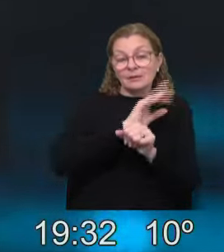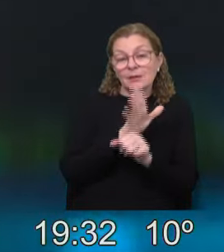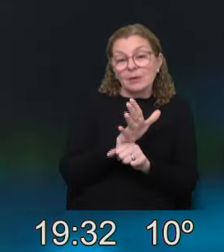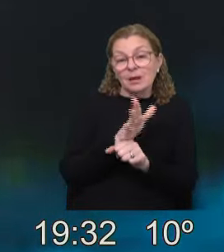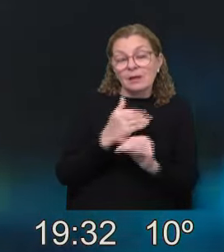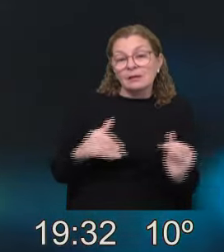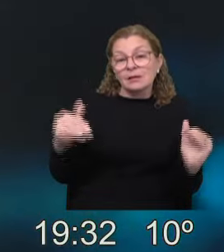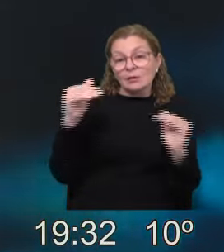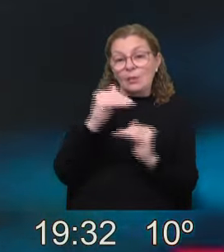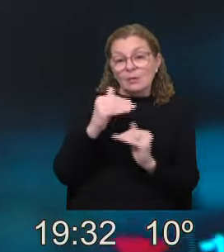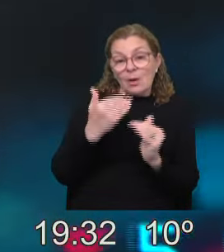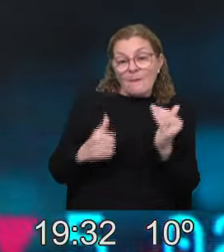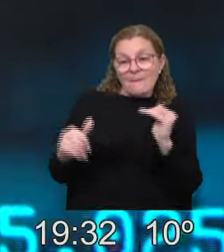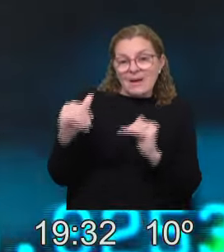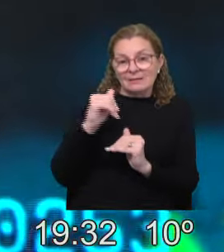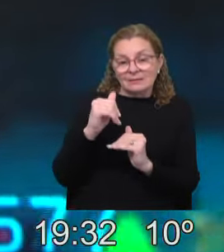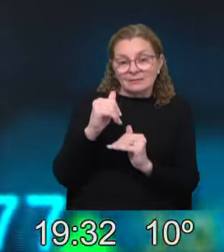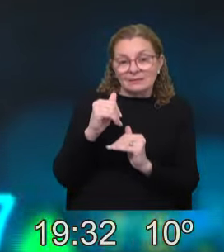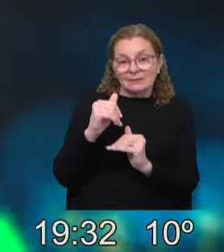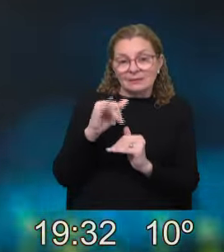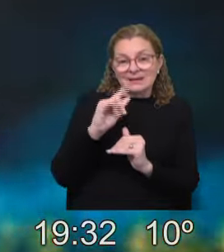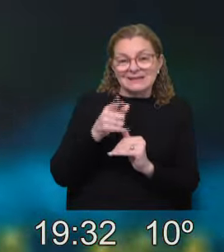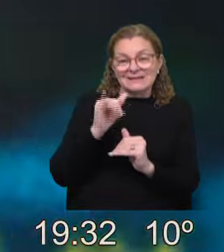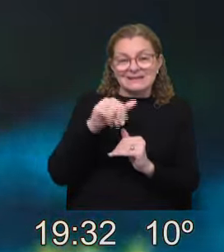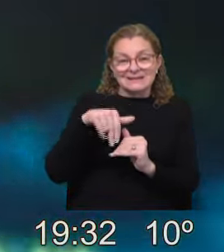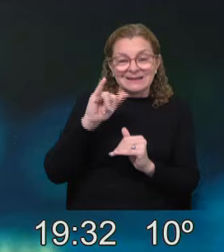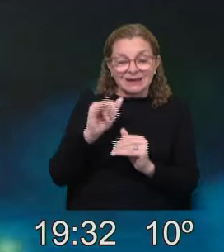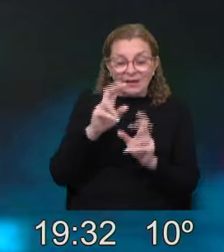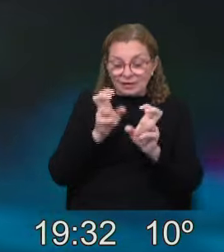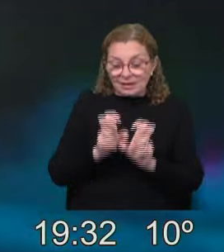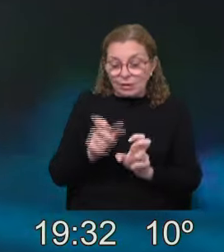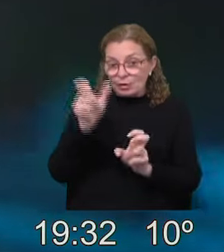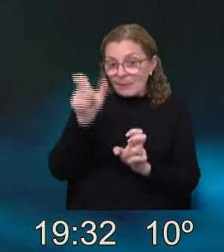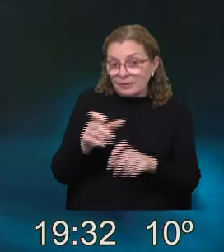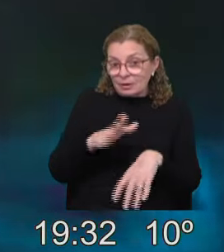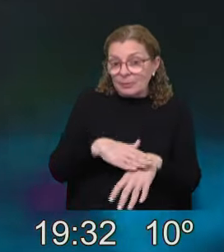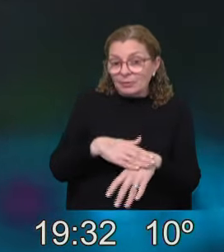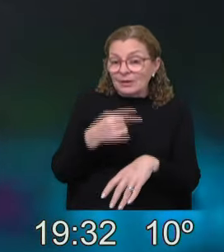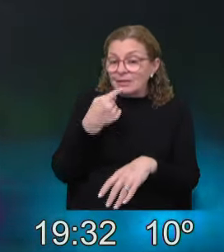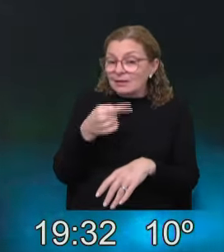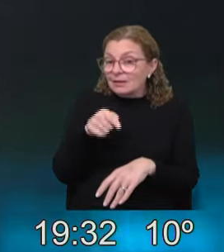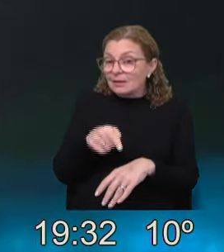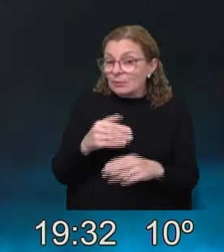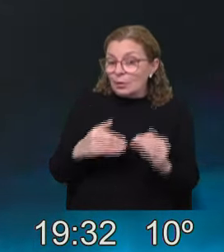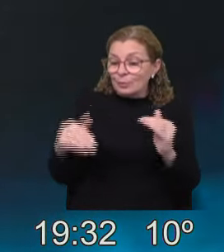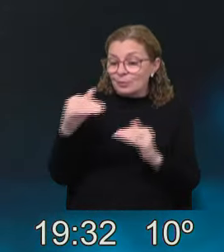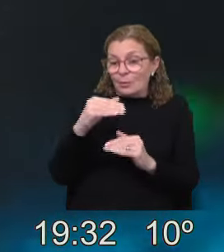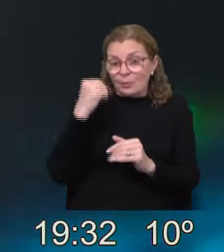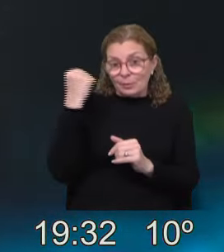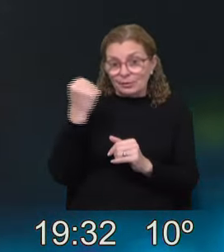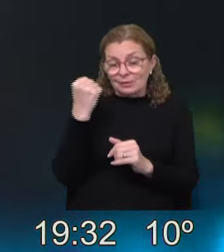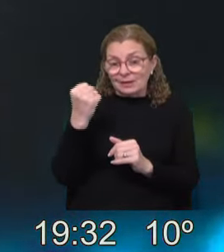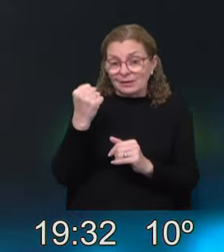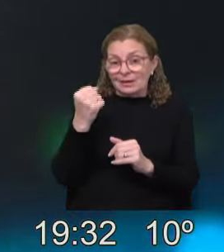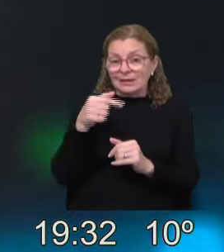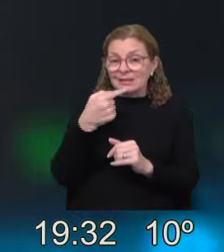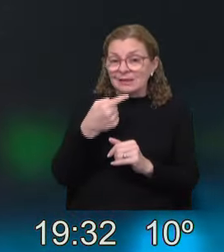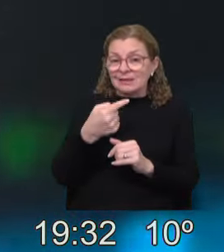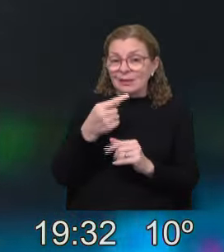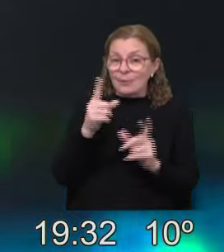desigualdad aumentó medida a partir del índice gini Los investigadores señalan en particular que es un aumento relevante dado que es un indicador